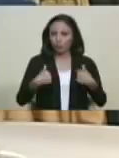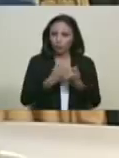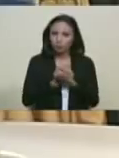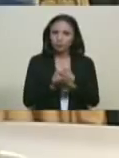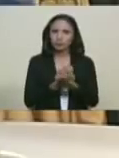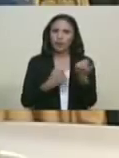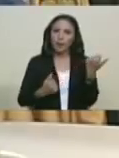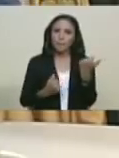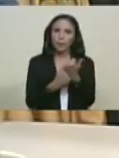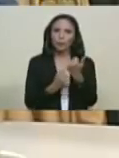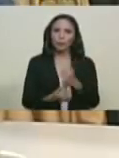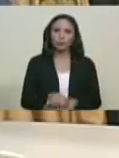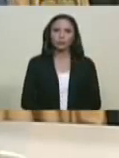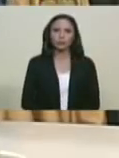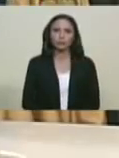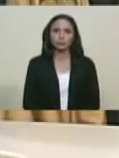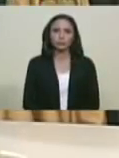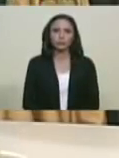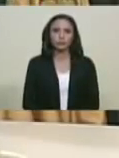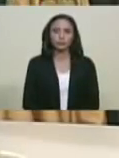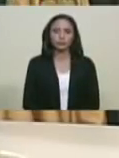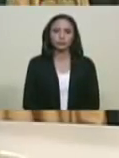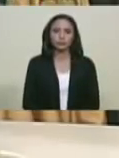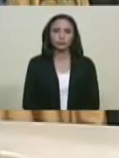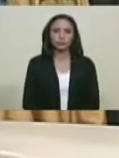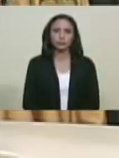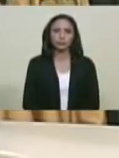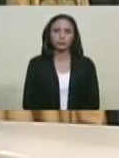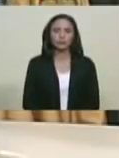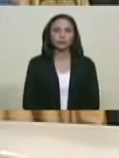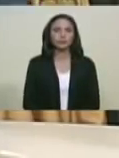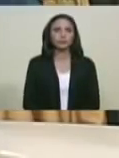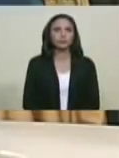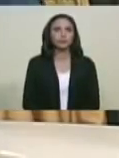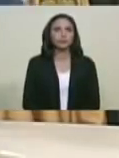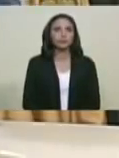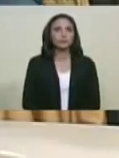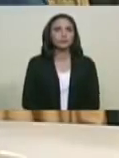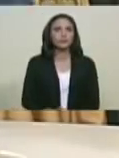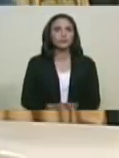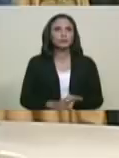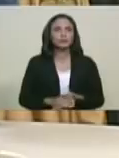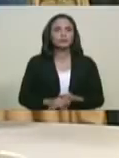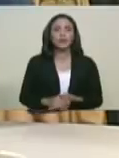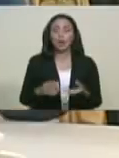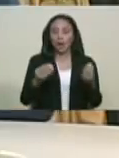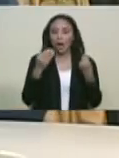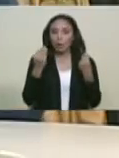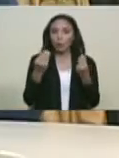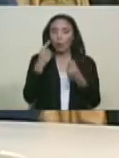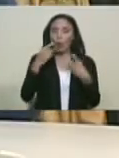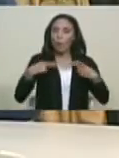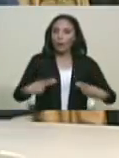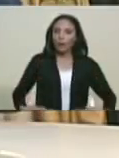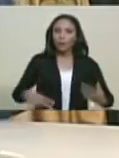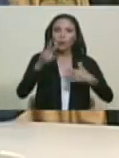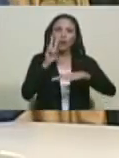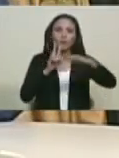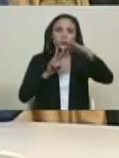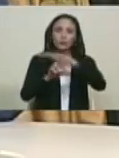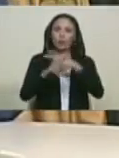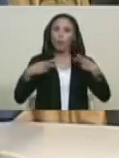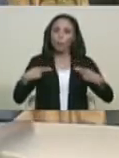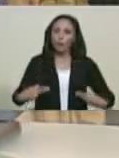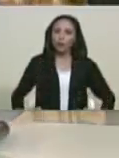corazón un nuevo pensamiento económico revolucionario y humanista una